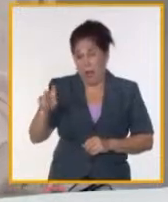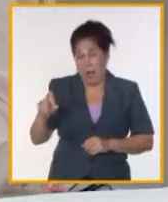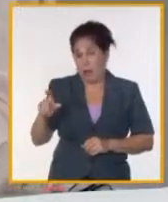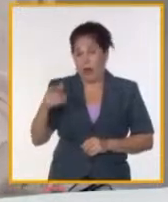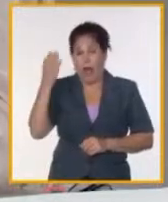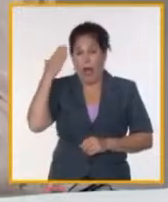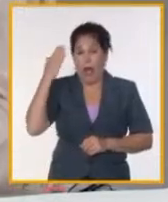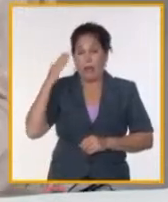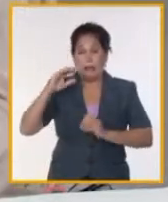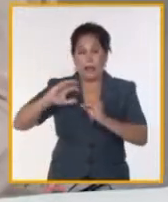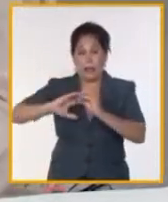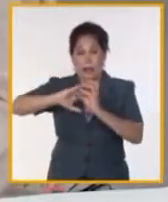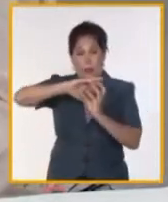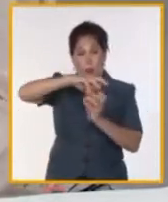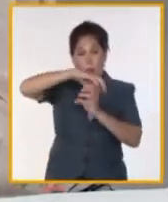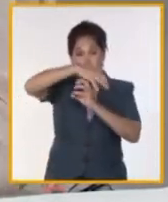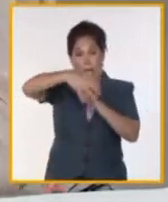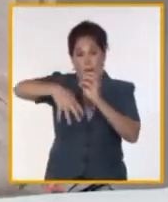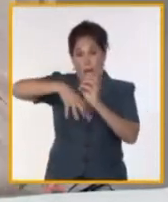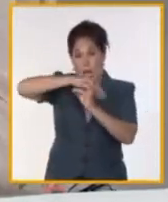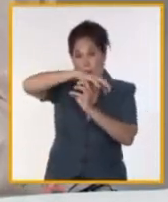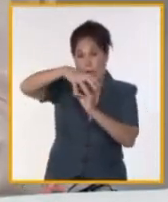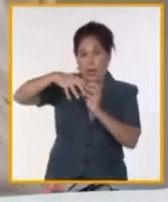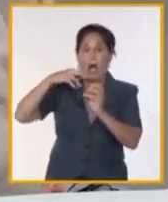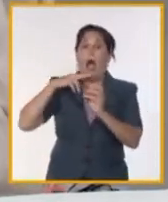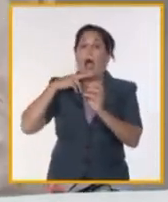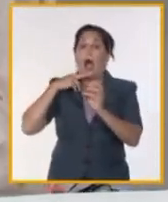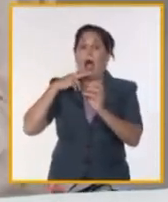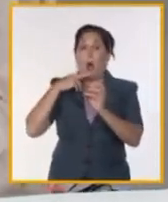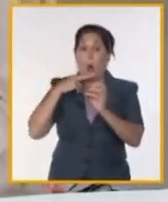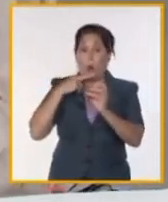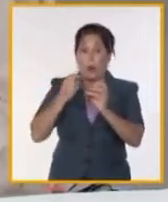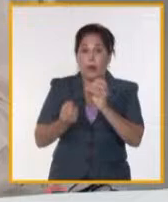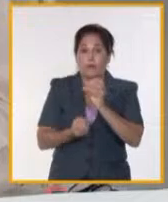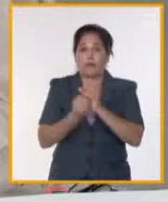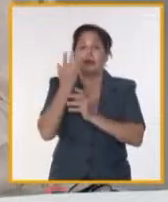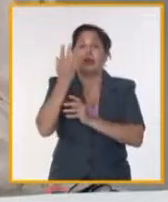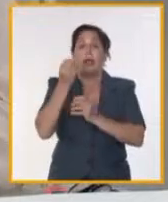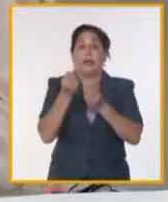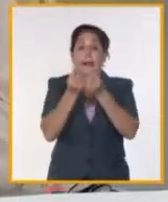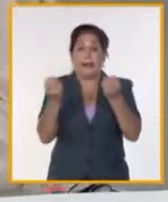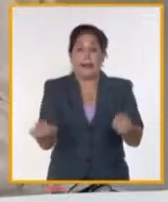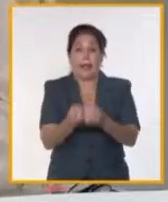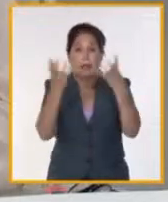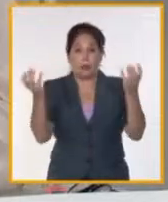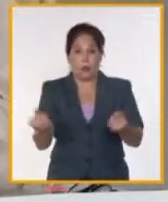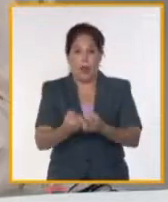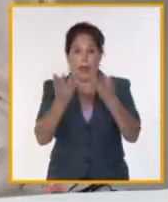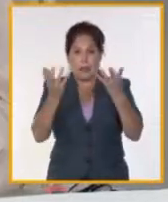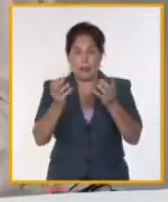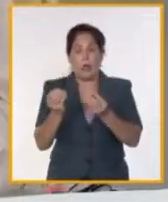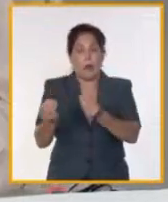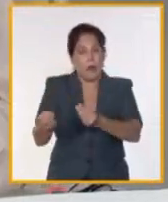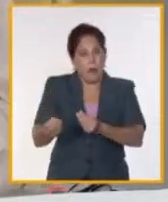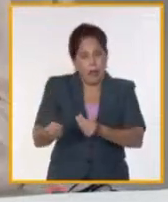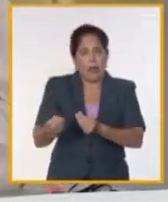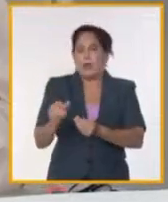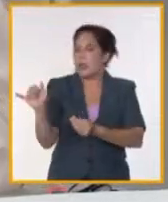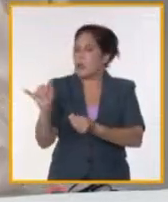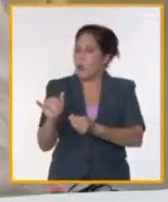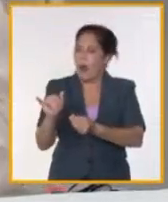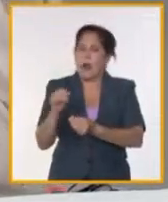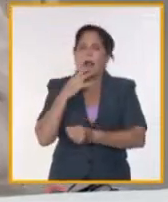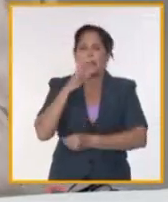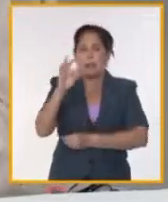la corteza terrestre con el agua, que originariamente se creó en la naturaleza, y se comporta como un mineral, en